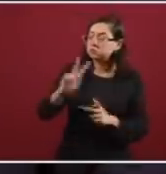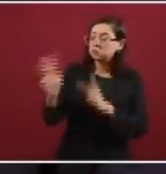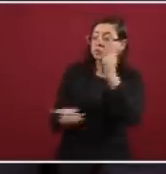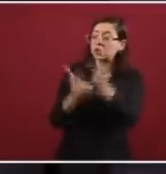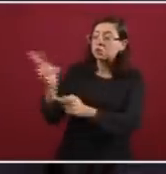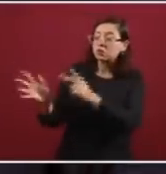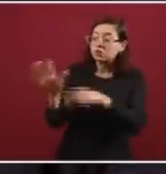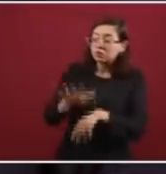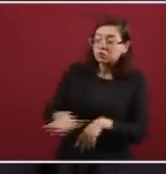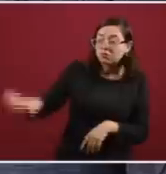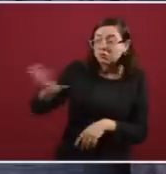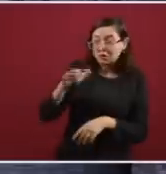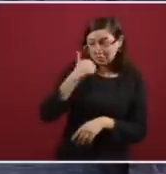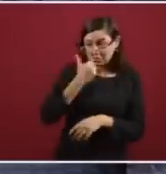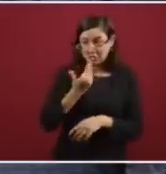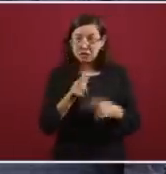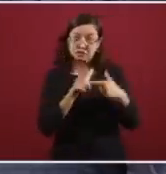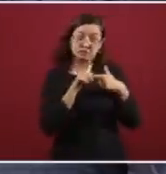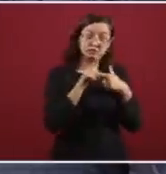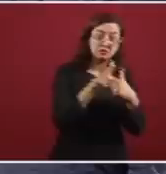y puede